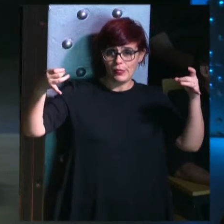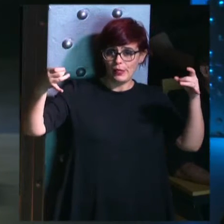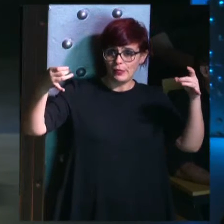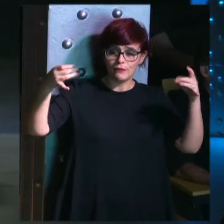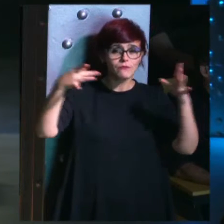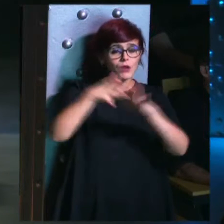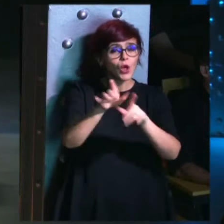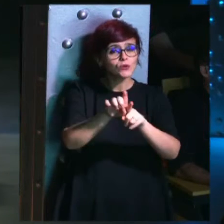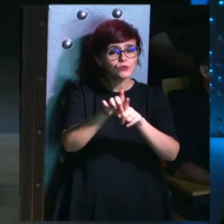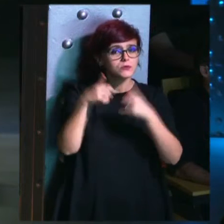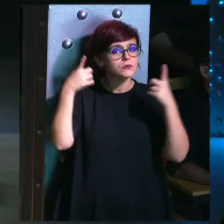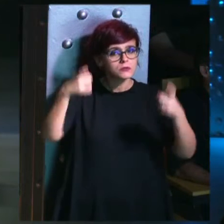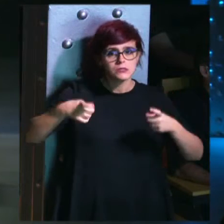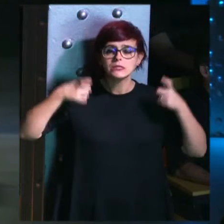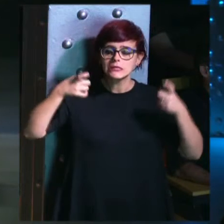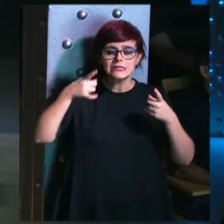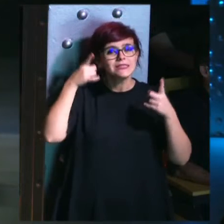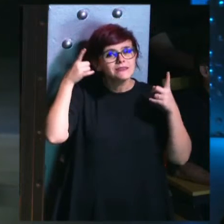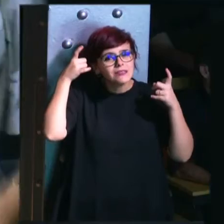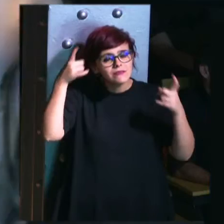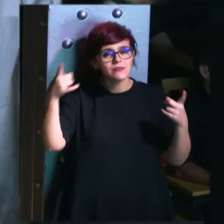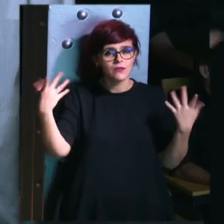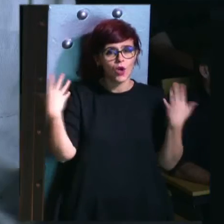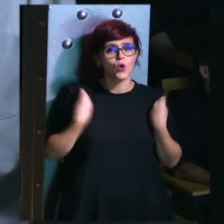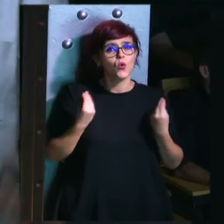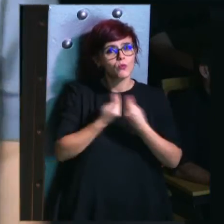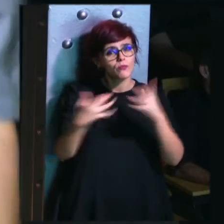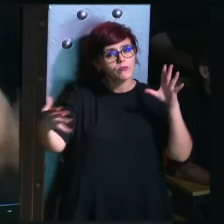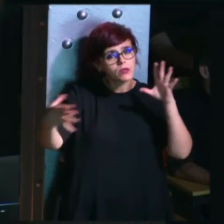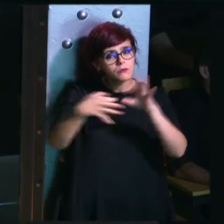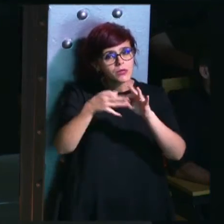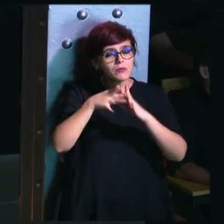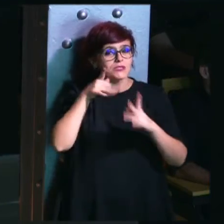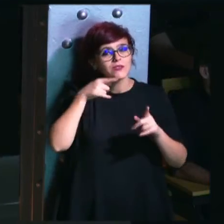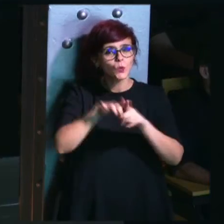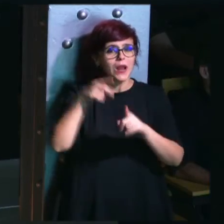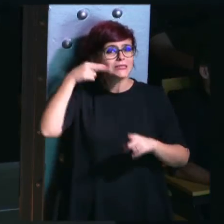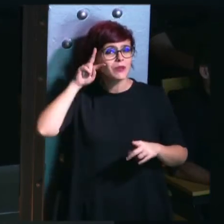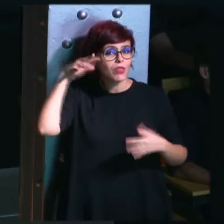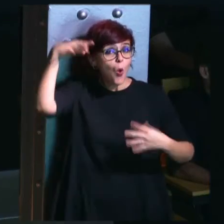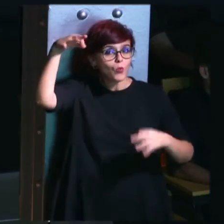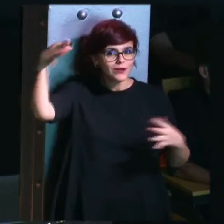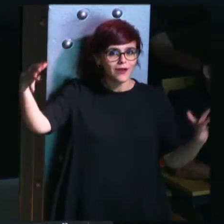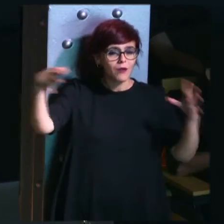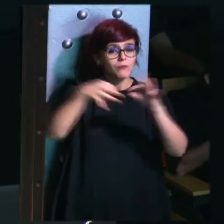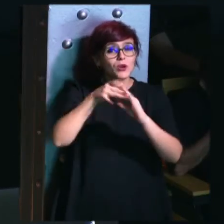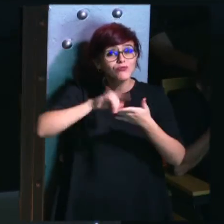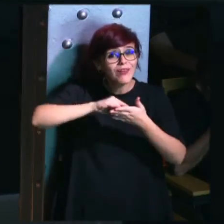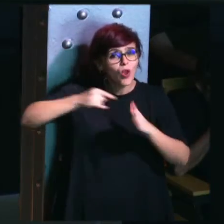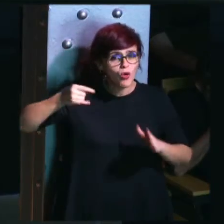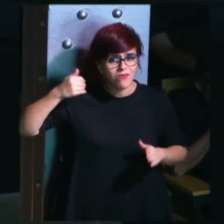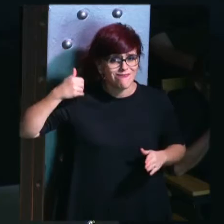autoimplican y permanecen en esa experiencia única, pero no solo eso. La tecnología va a actuar, está actuando ya por primera